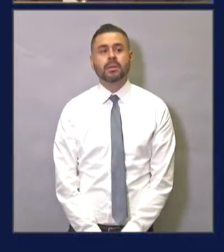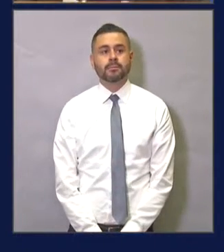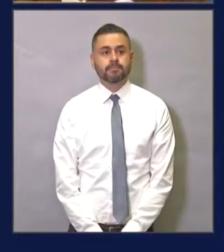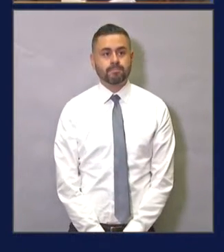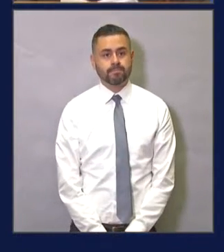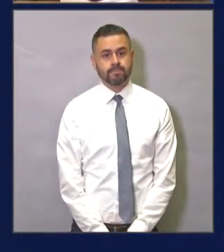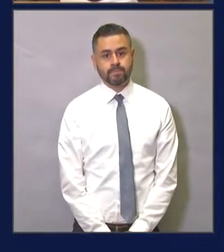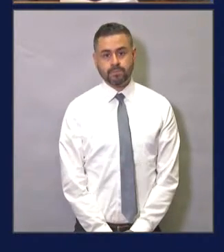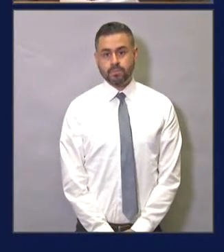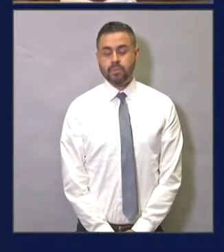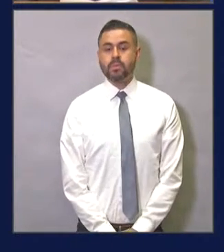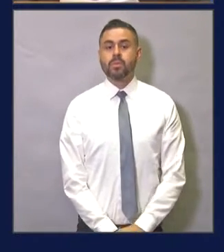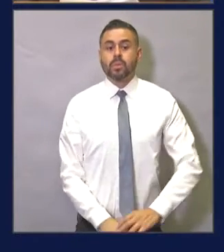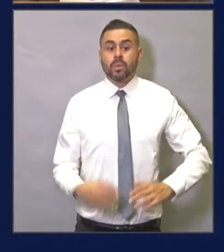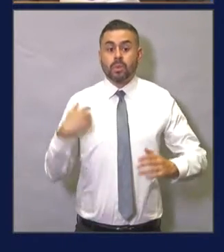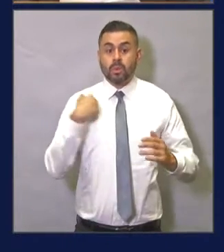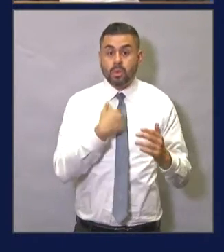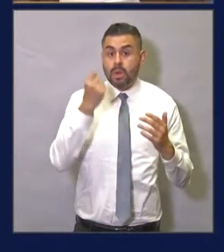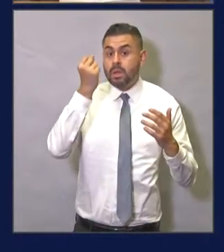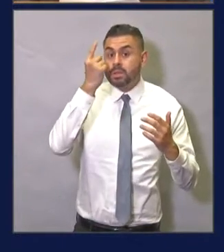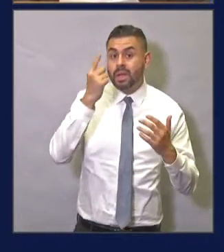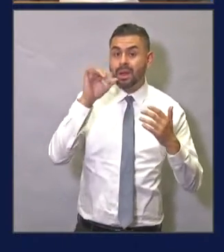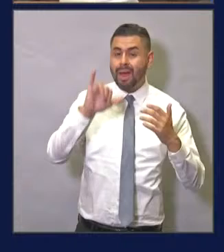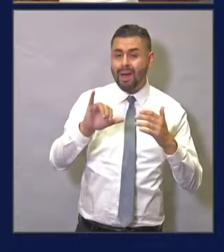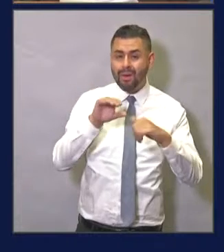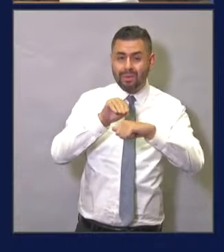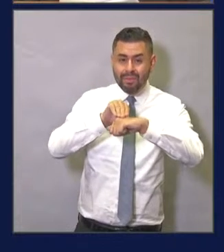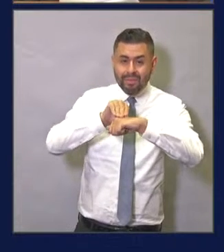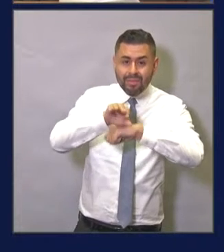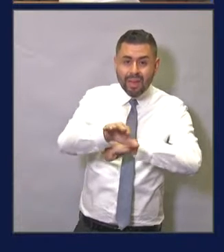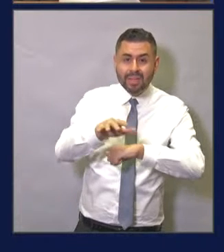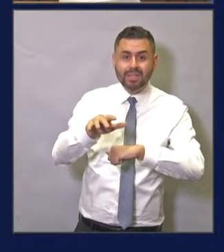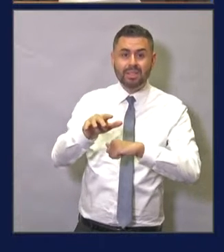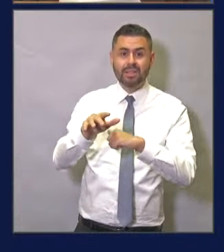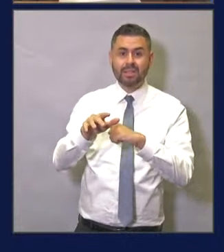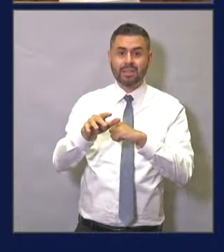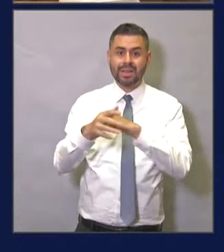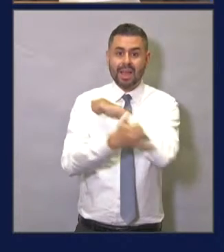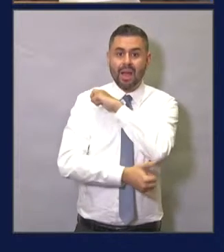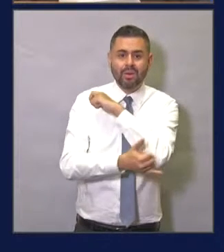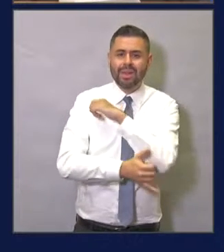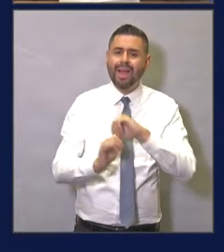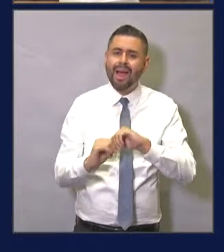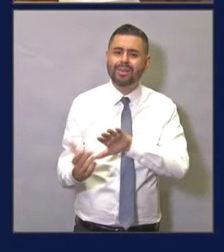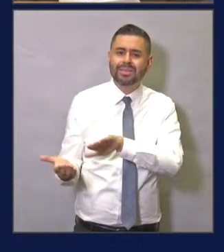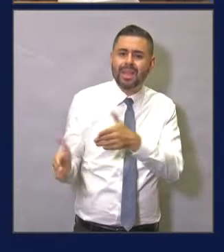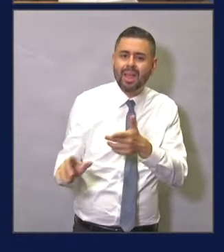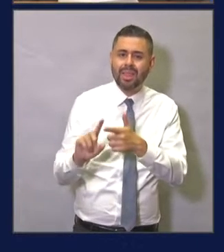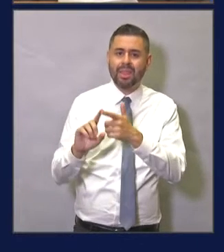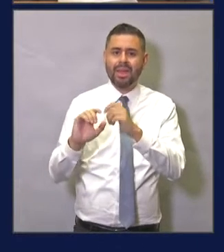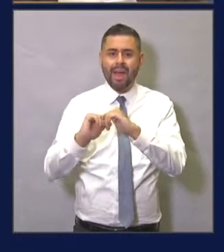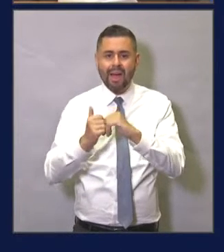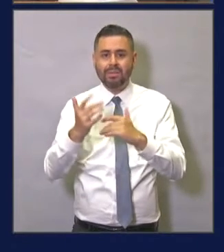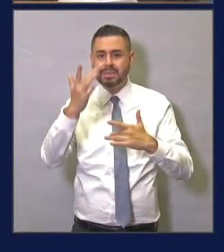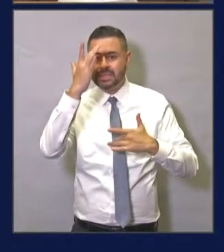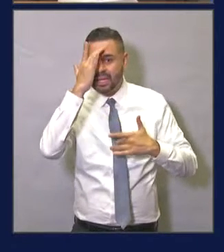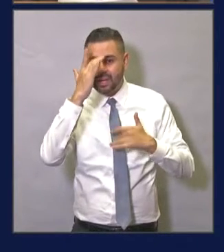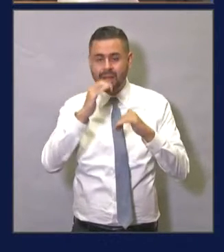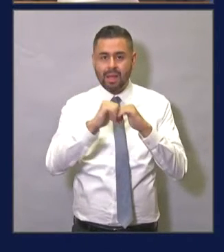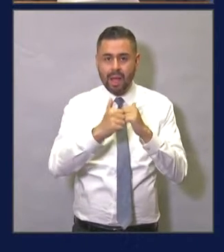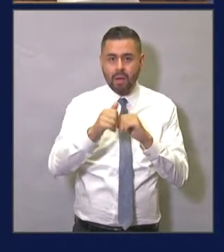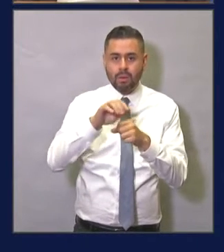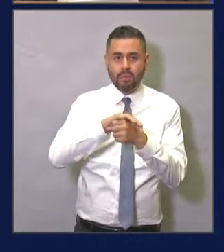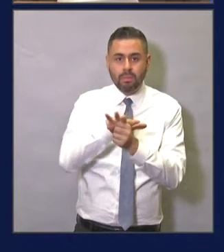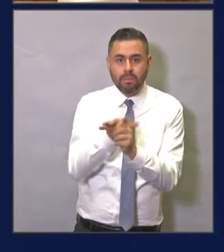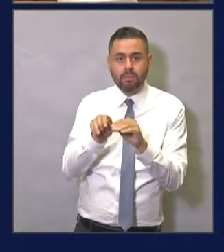Para poder entender de mejor manera cómo este aumento de casos está afectando al condado de Los Ángeles, vamos a analizar también las áreas